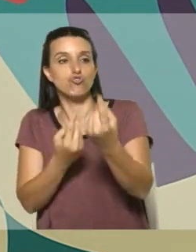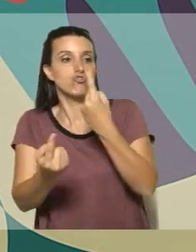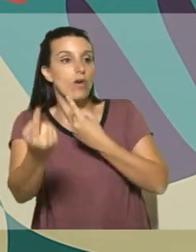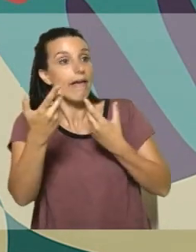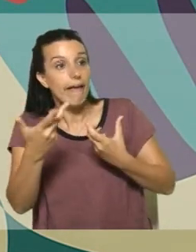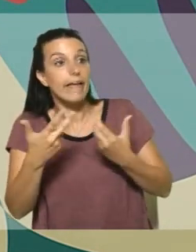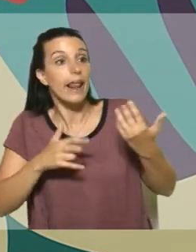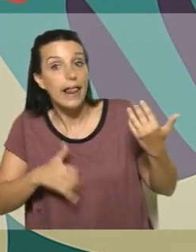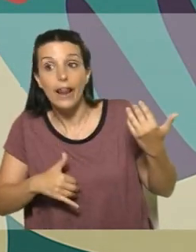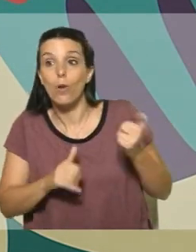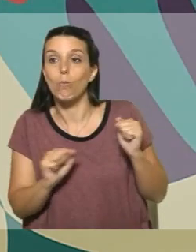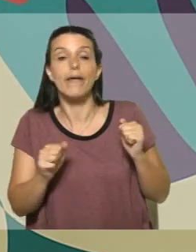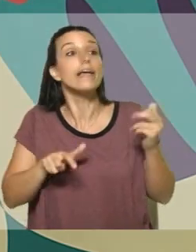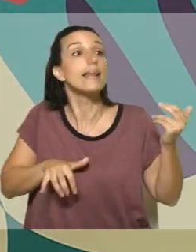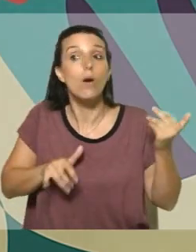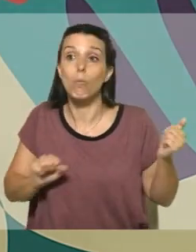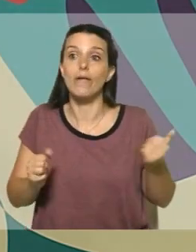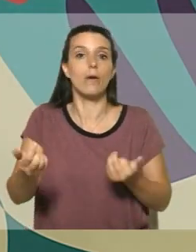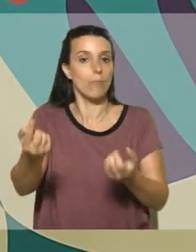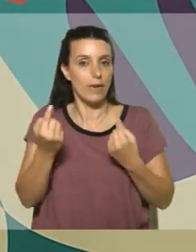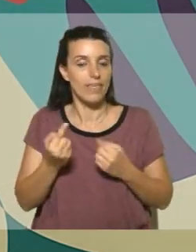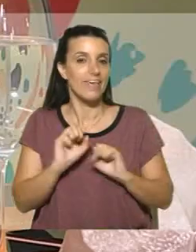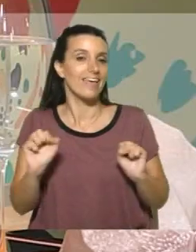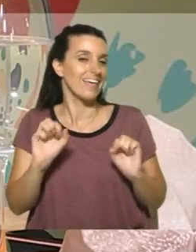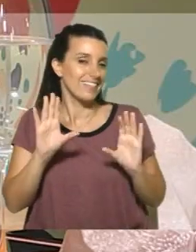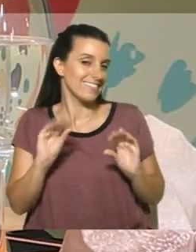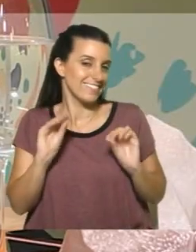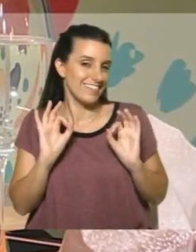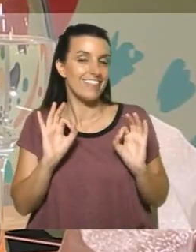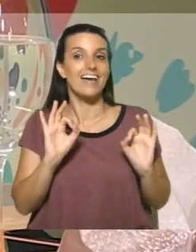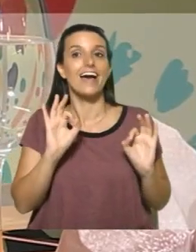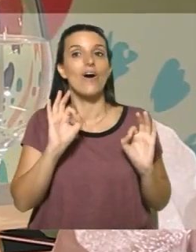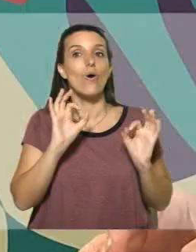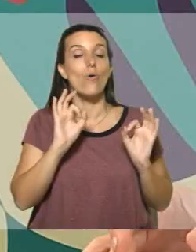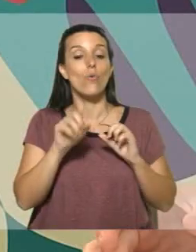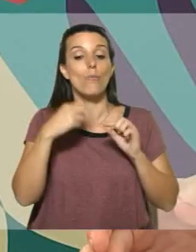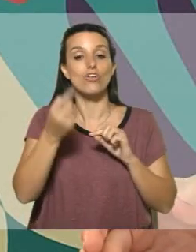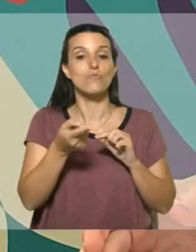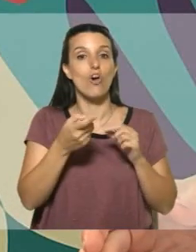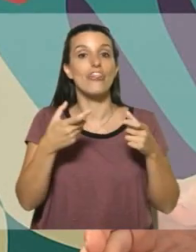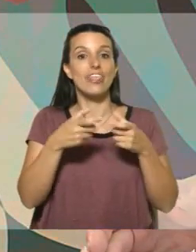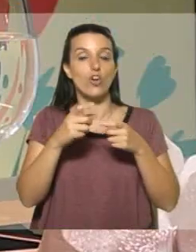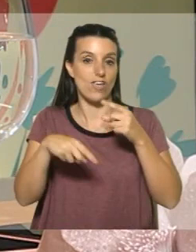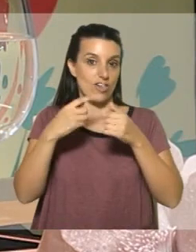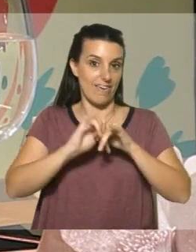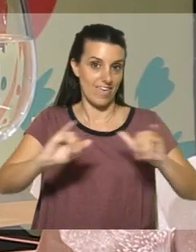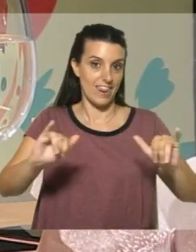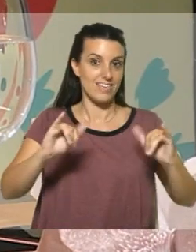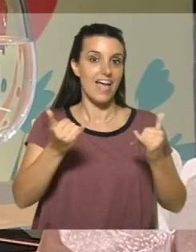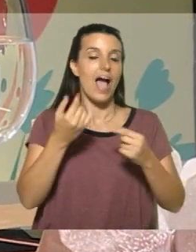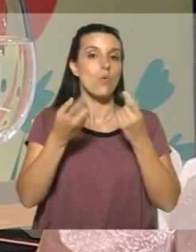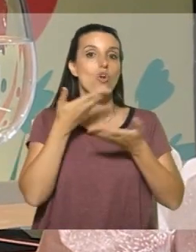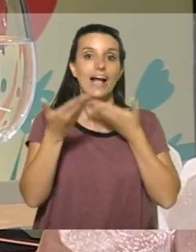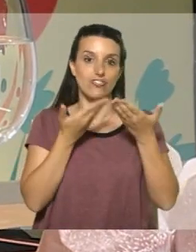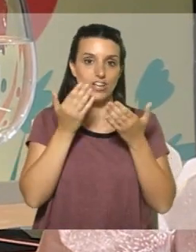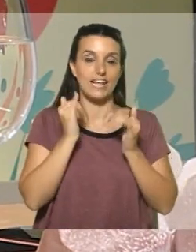se van a ir armando canciones ahí de acuerdo a lo que estemos para tocar. A lo que va pasando. Hablabas del próximo disco que va a salir el año que viene. Ya hay grandes